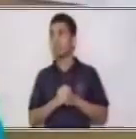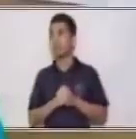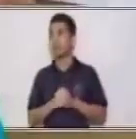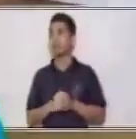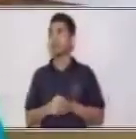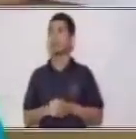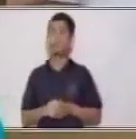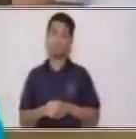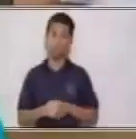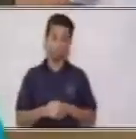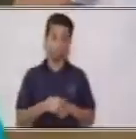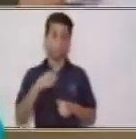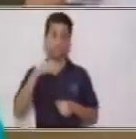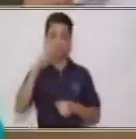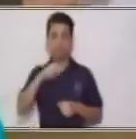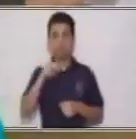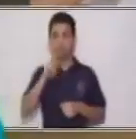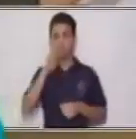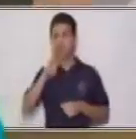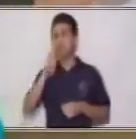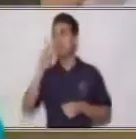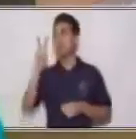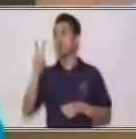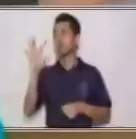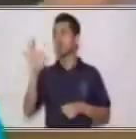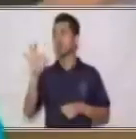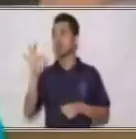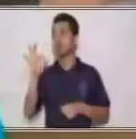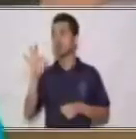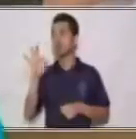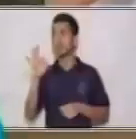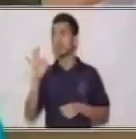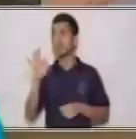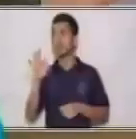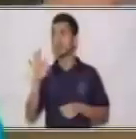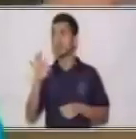32. Necesitamos 32 libras.